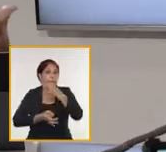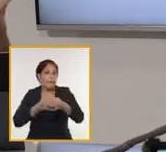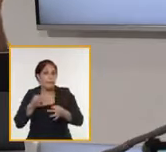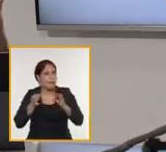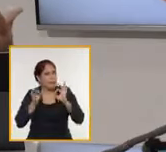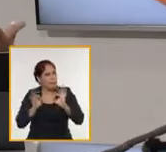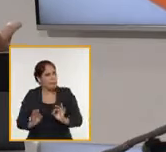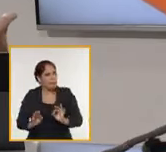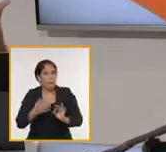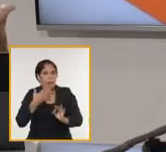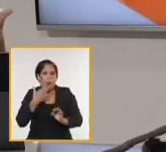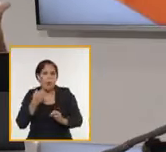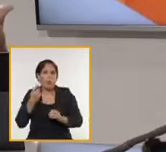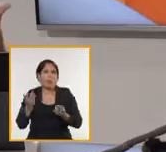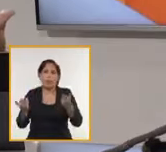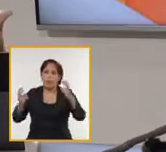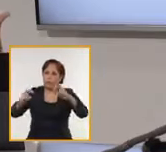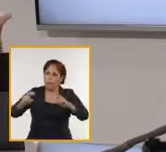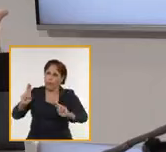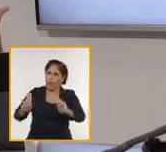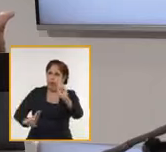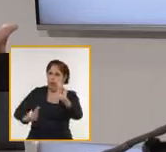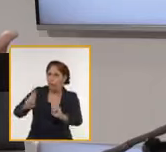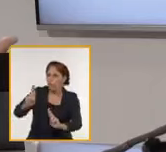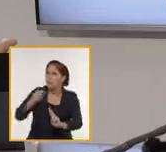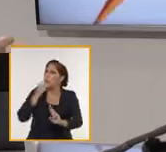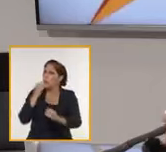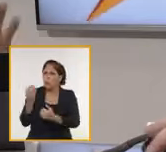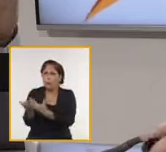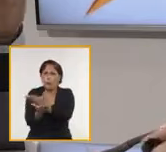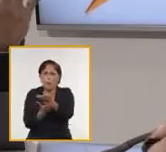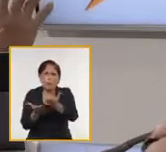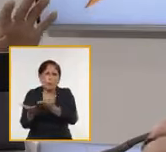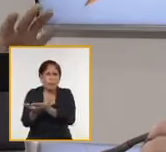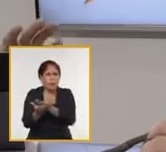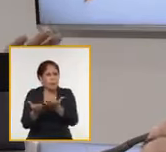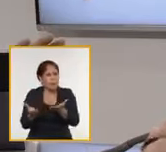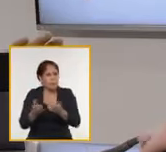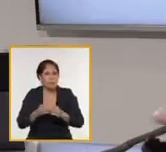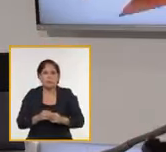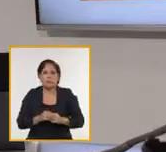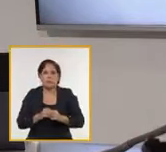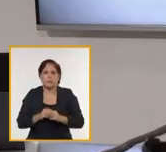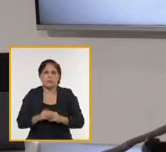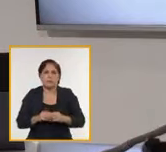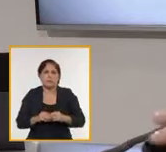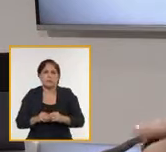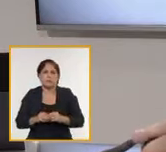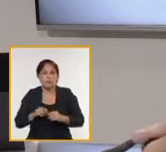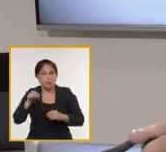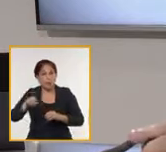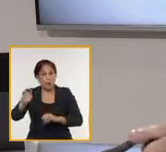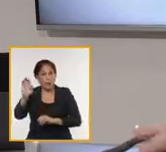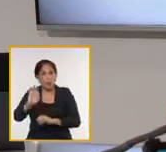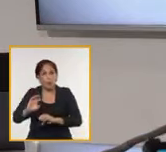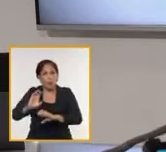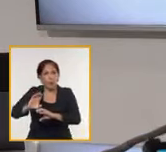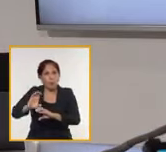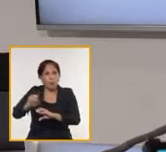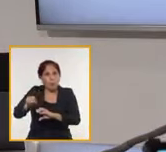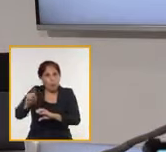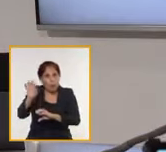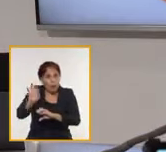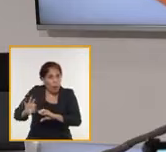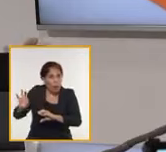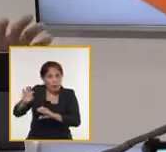el nivel de entendimiento que estaban teniendo estos dos países. Se puede decir que esta es una cumbre de un